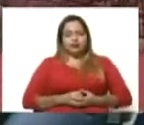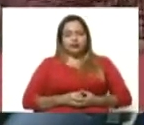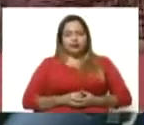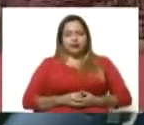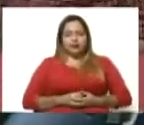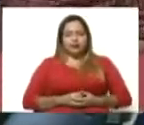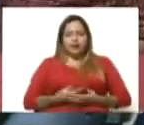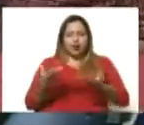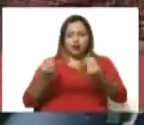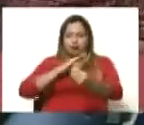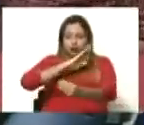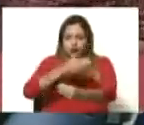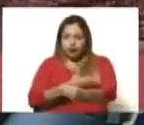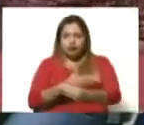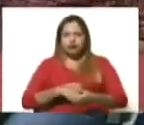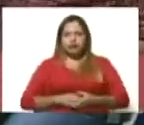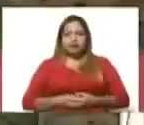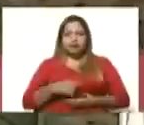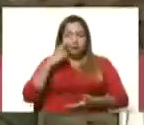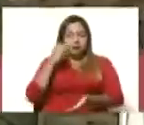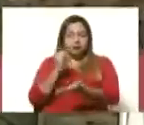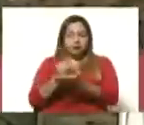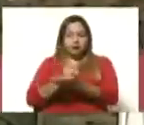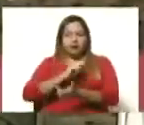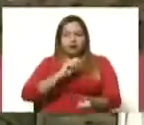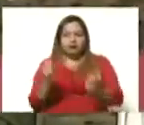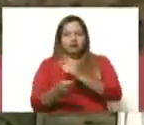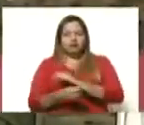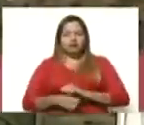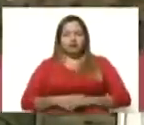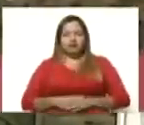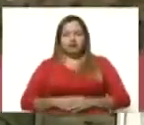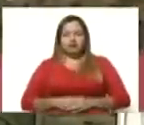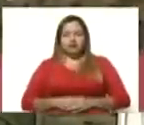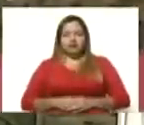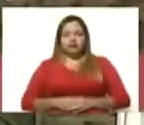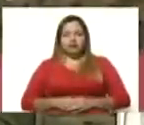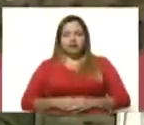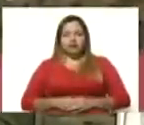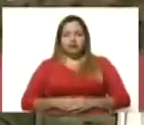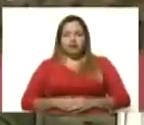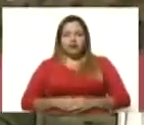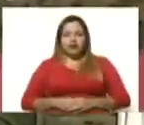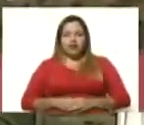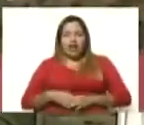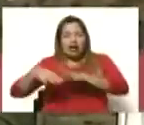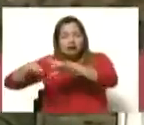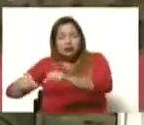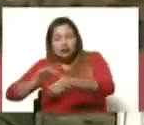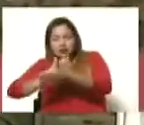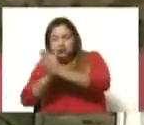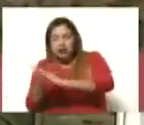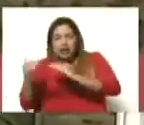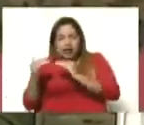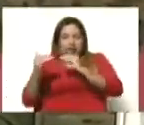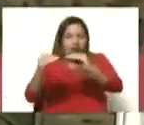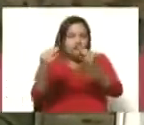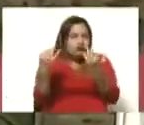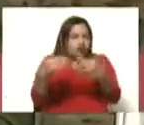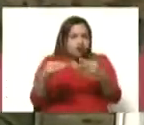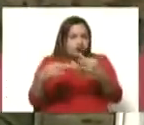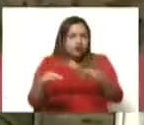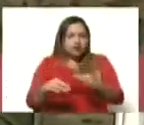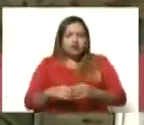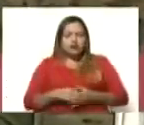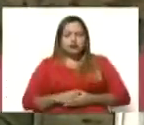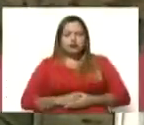Con mucha fuerza, fíjense, todo esto es el cambio climático, ¿se dan cuenta? Capitalismo destruyó el equilibrio de la naturaleza,